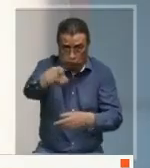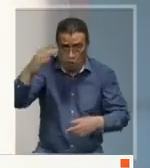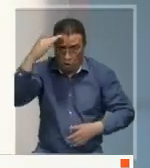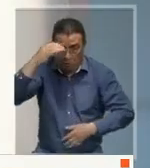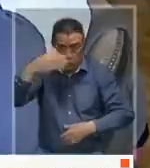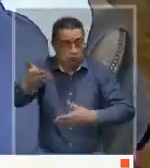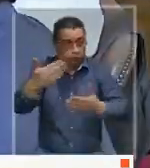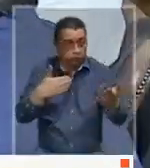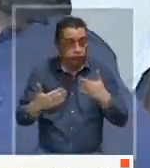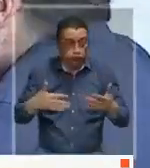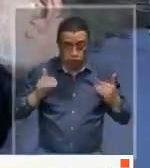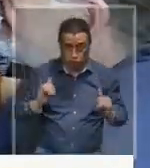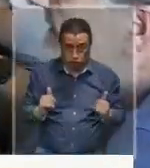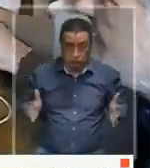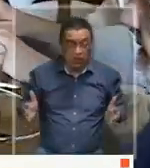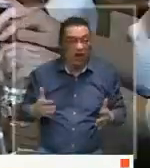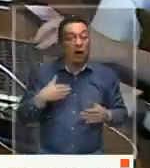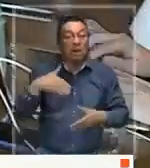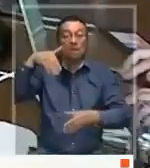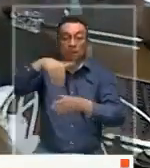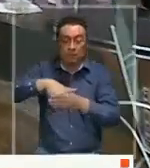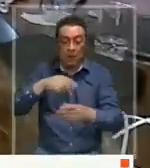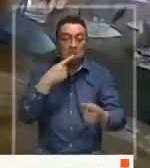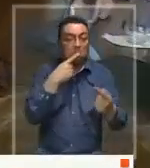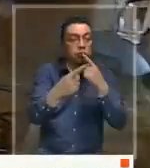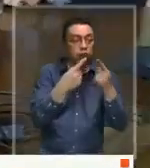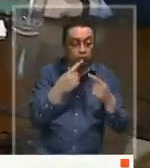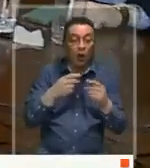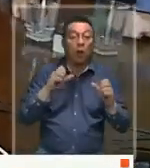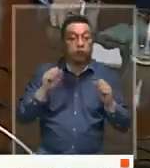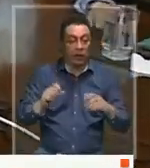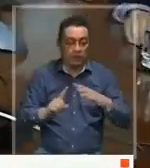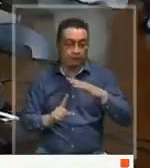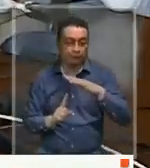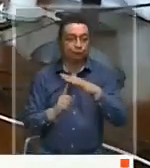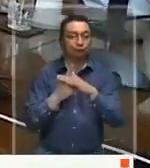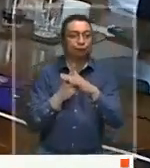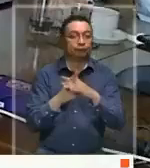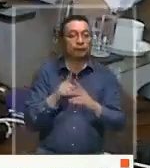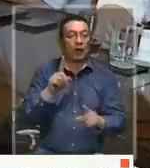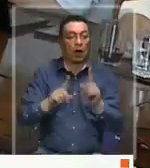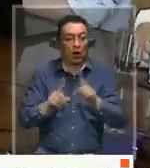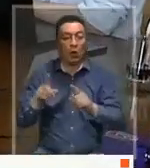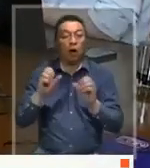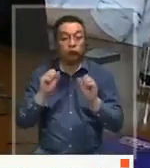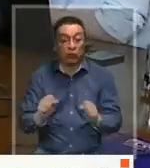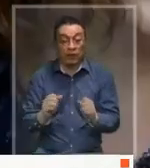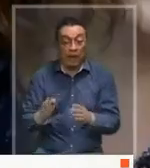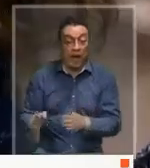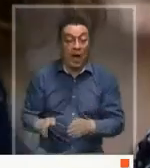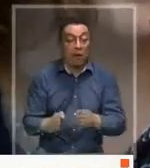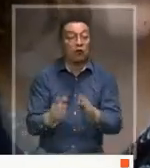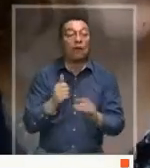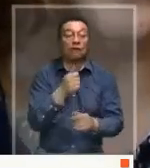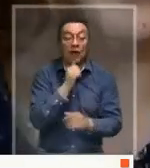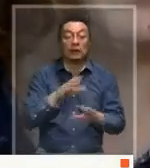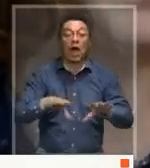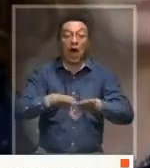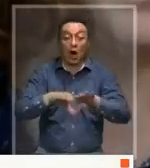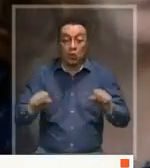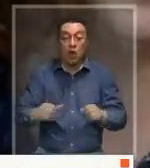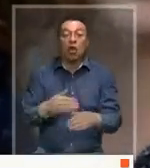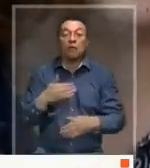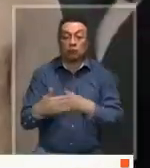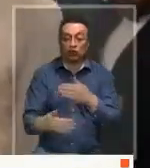hay acuerdo es una opción un plebiscito de entrada comienza a sumar para algunos como una opción si no se Sella un acuerdo para un nuevo proceso